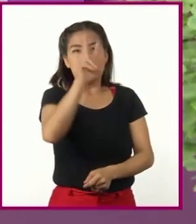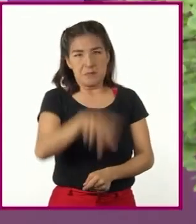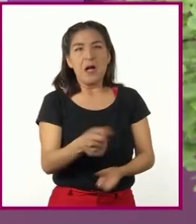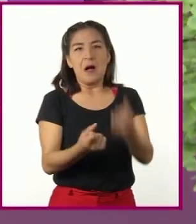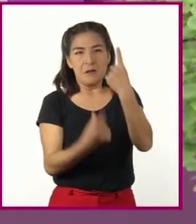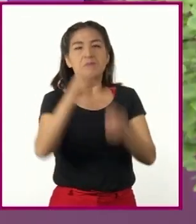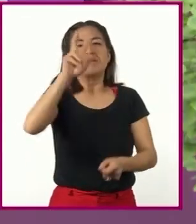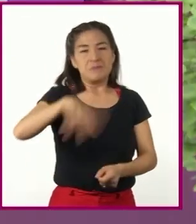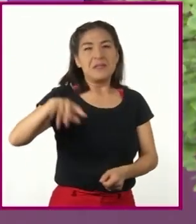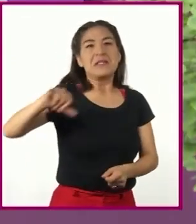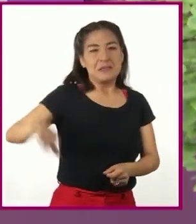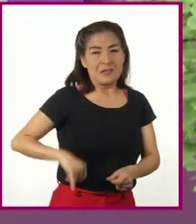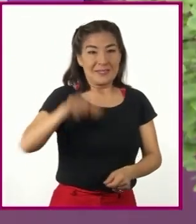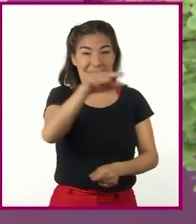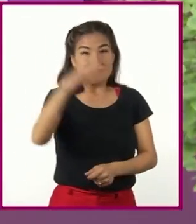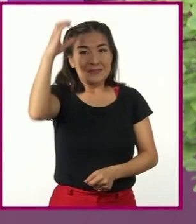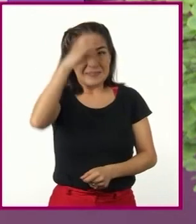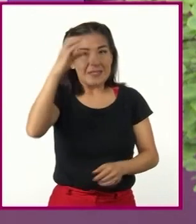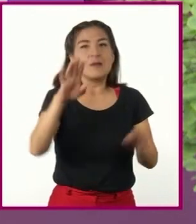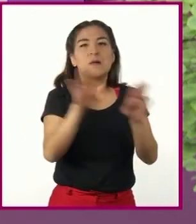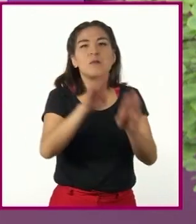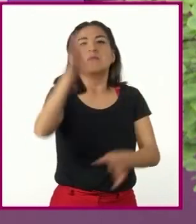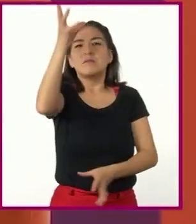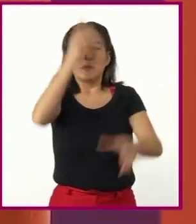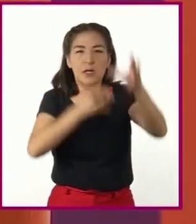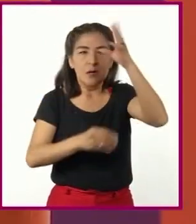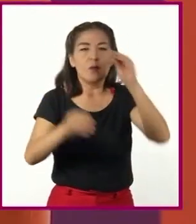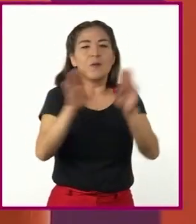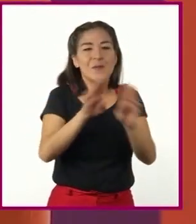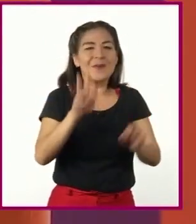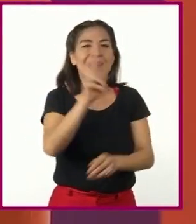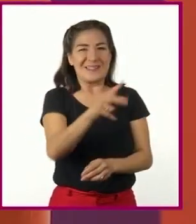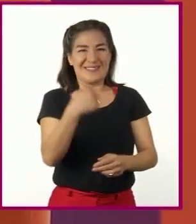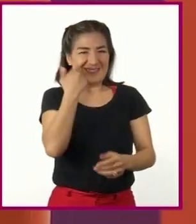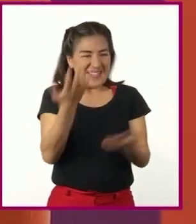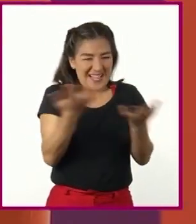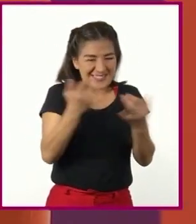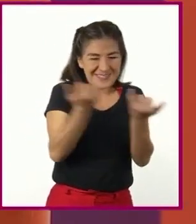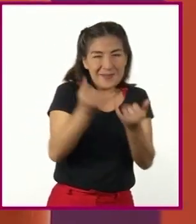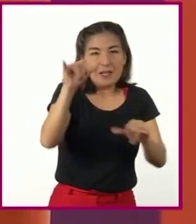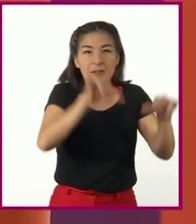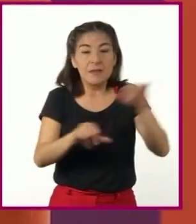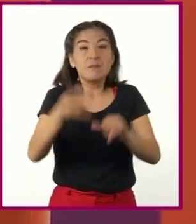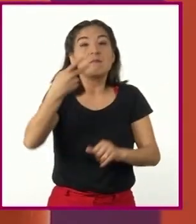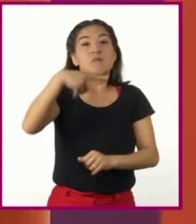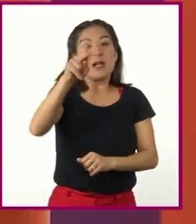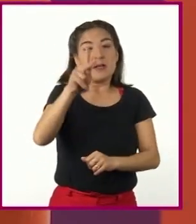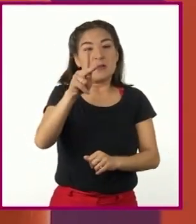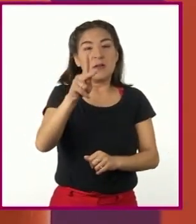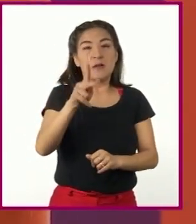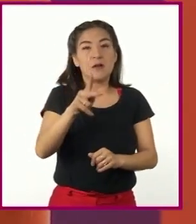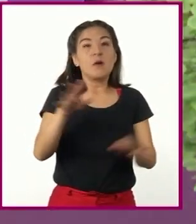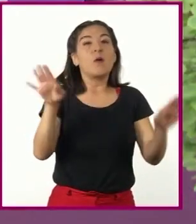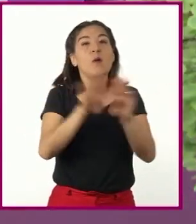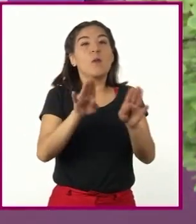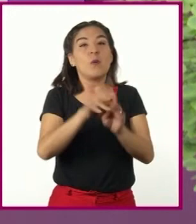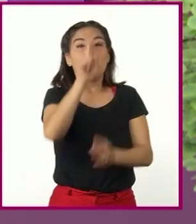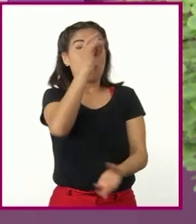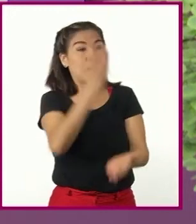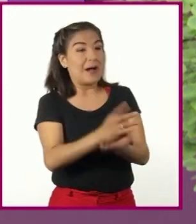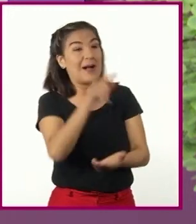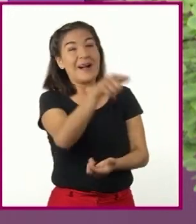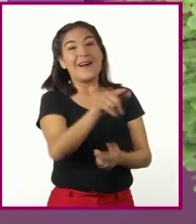interesantes, sobre todo en ciencias, que puedes aprender, hasta te dan ganas de hacer el experimento, pero nada más que no se queden en eso